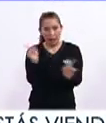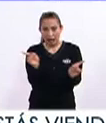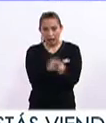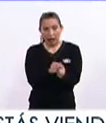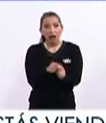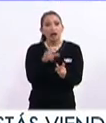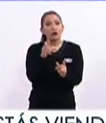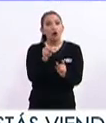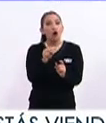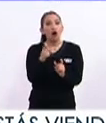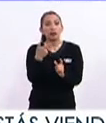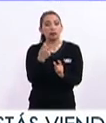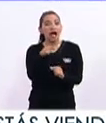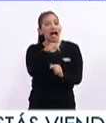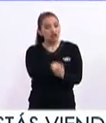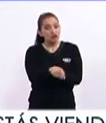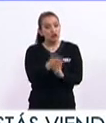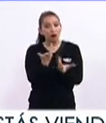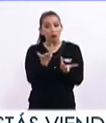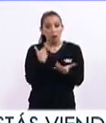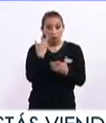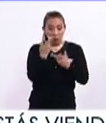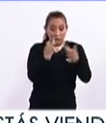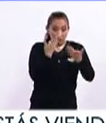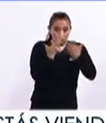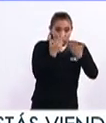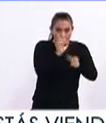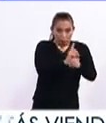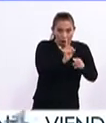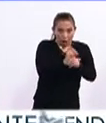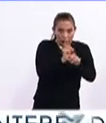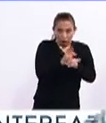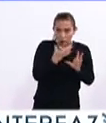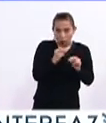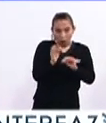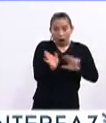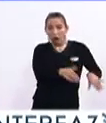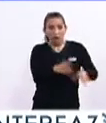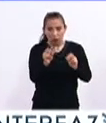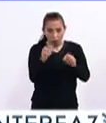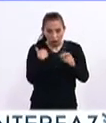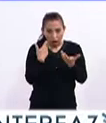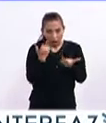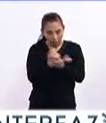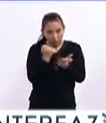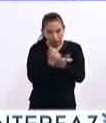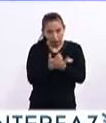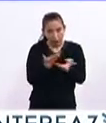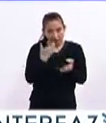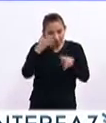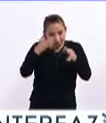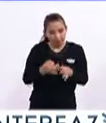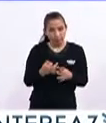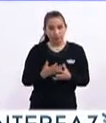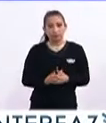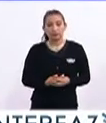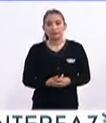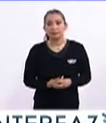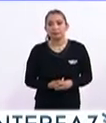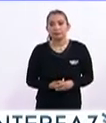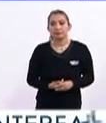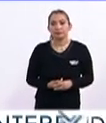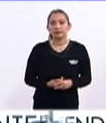pueden dejar a un lado la preparación diaria, el estudio diario, etcétera, etcétera, ¿no? Así es. De hecho,